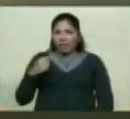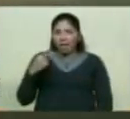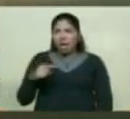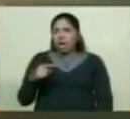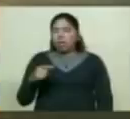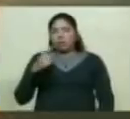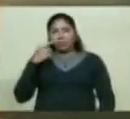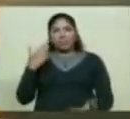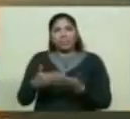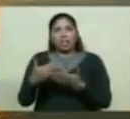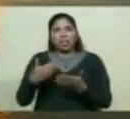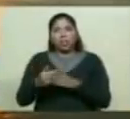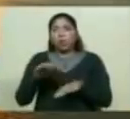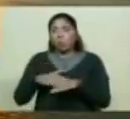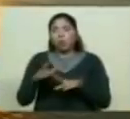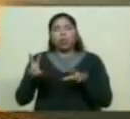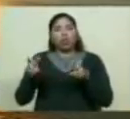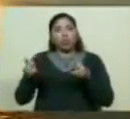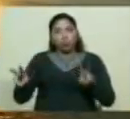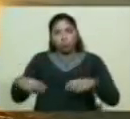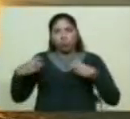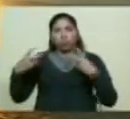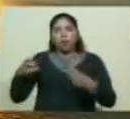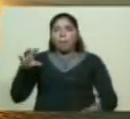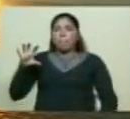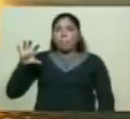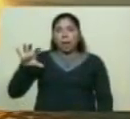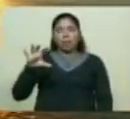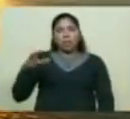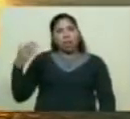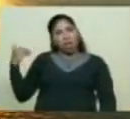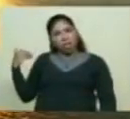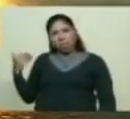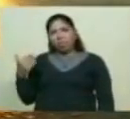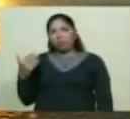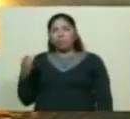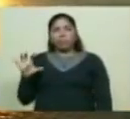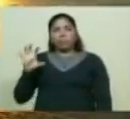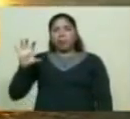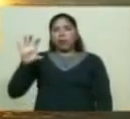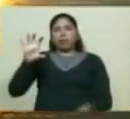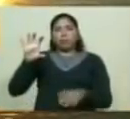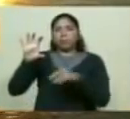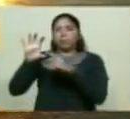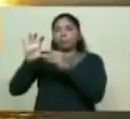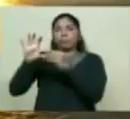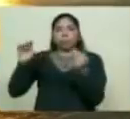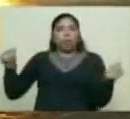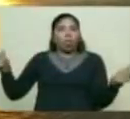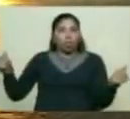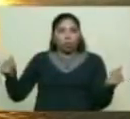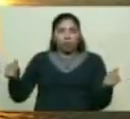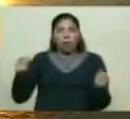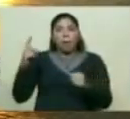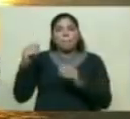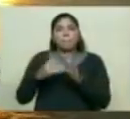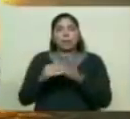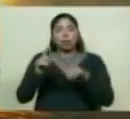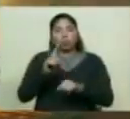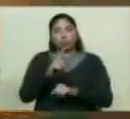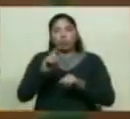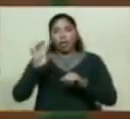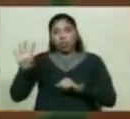patria la patria había muerto en 1814 y la patria volvió a nacer el